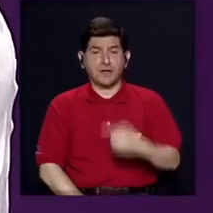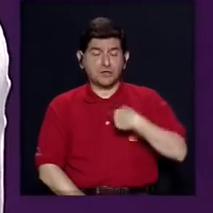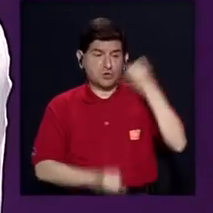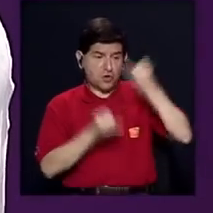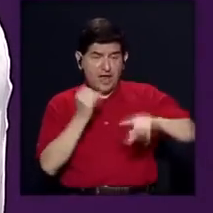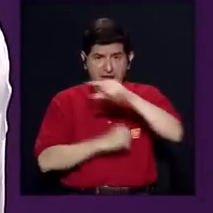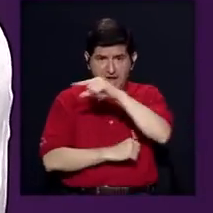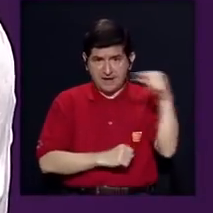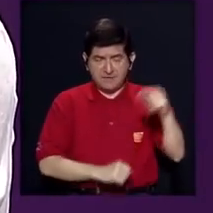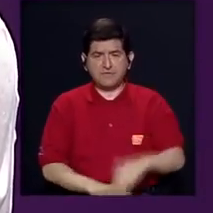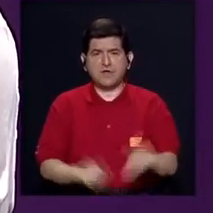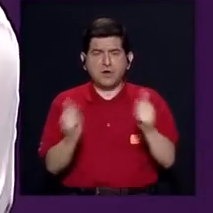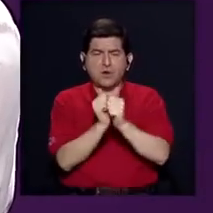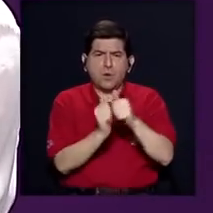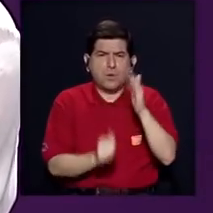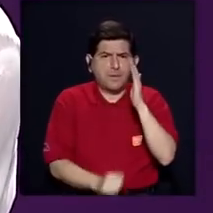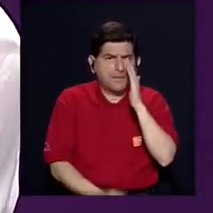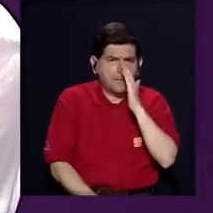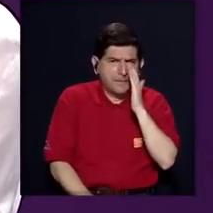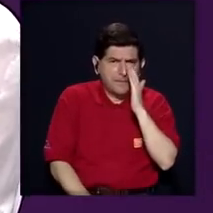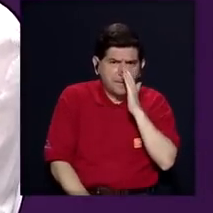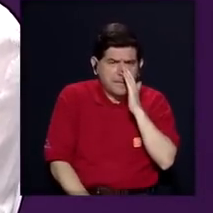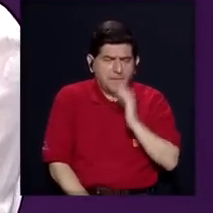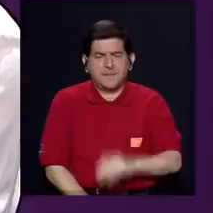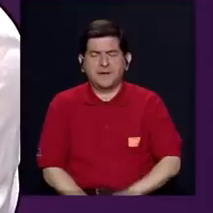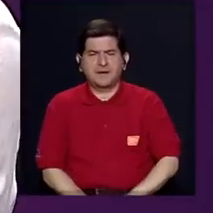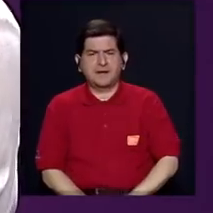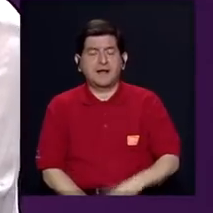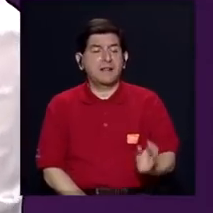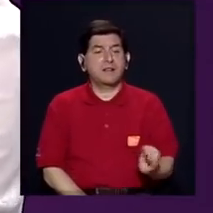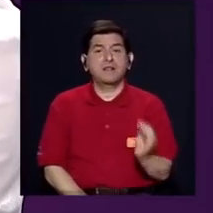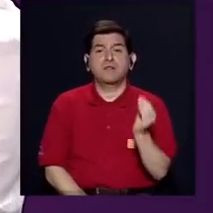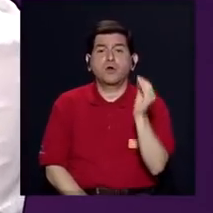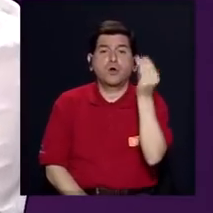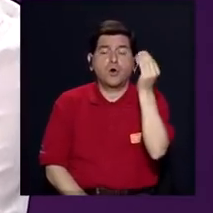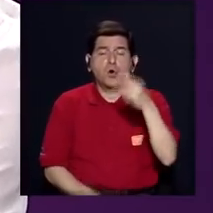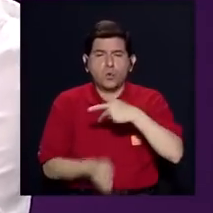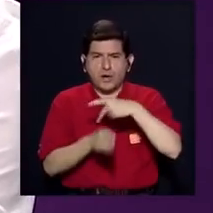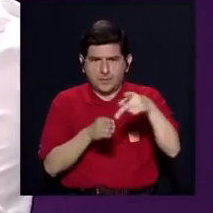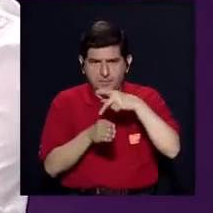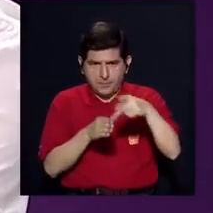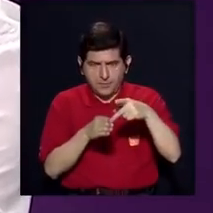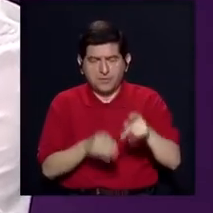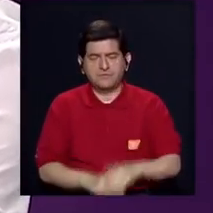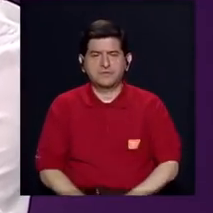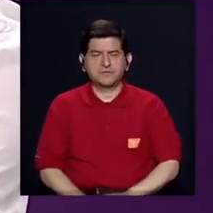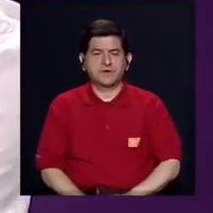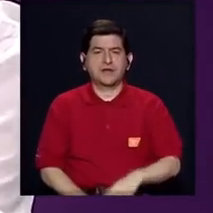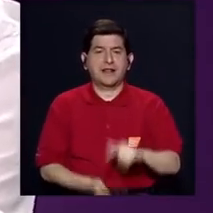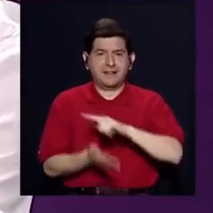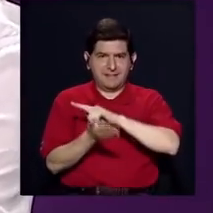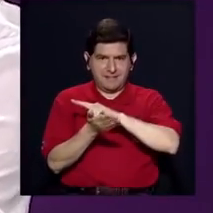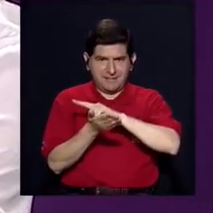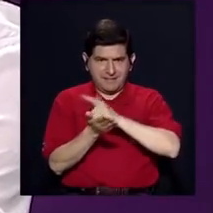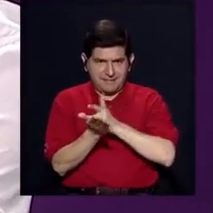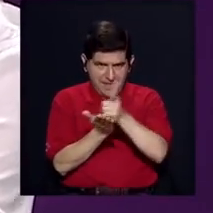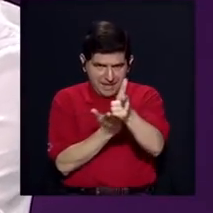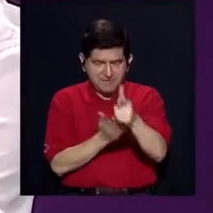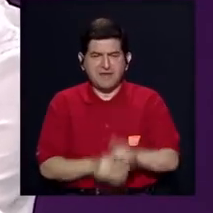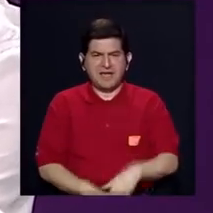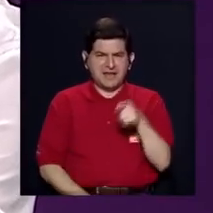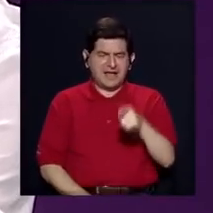el fin de semana con la madre de la joven profesional liberiana que fue